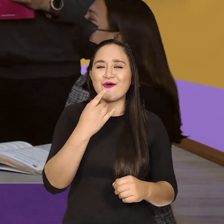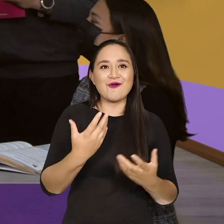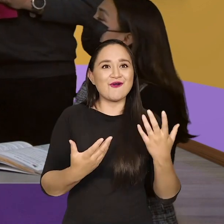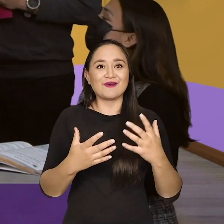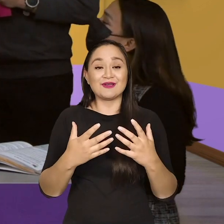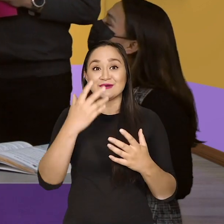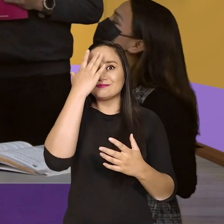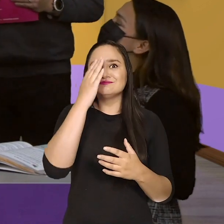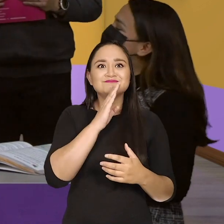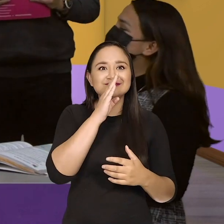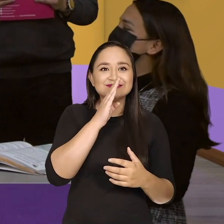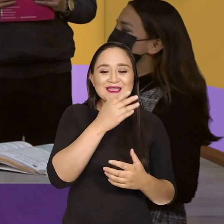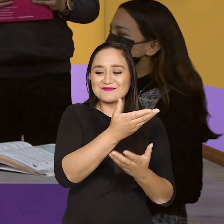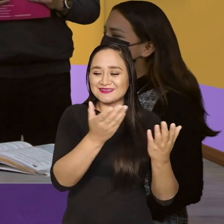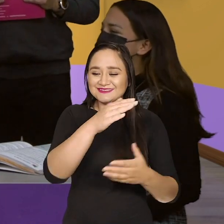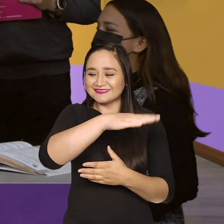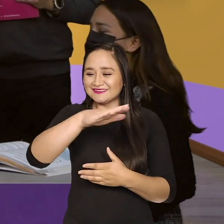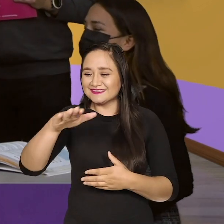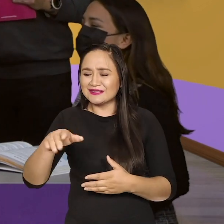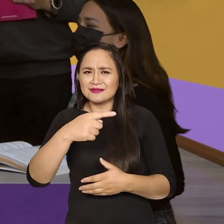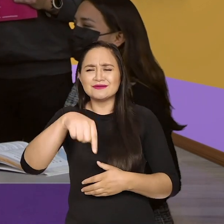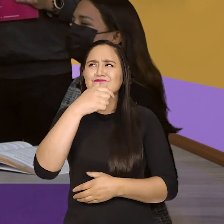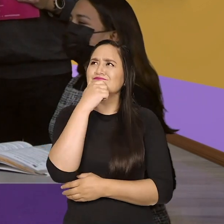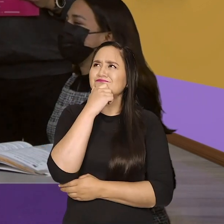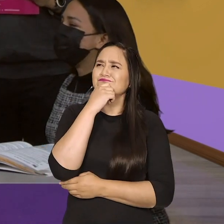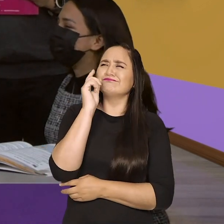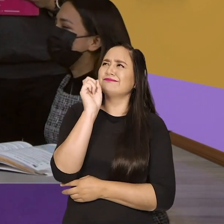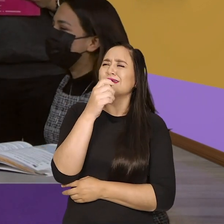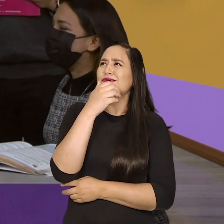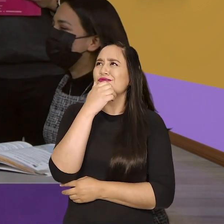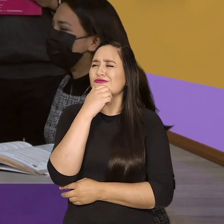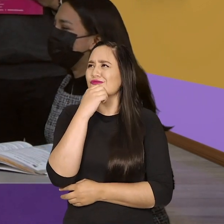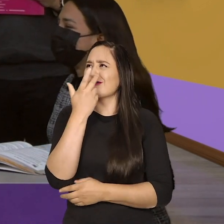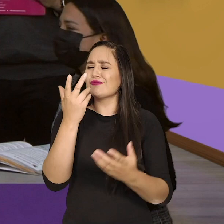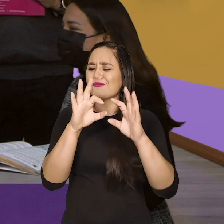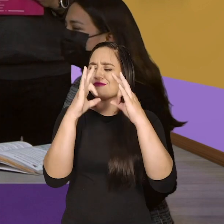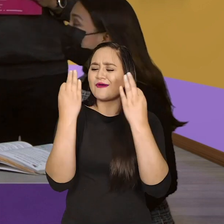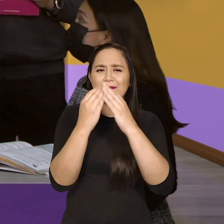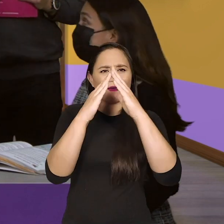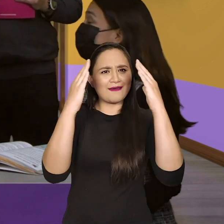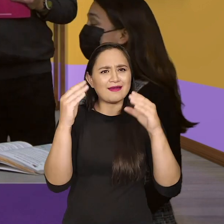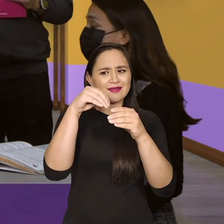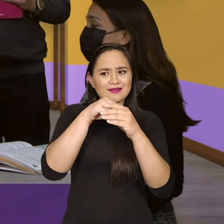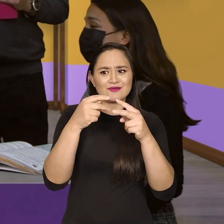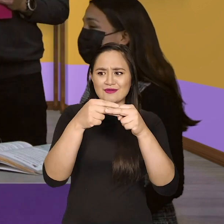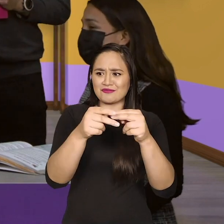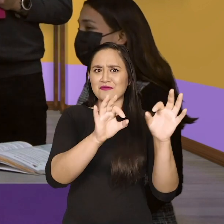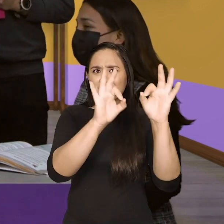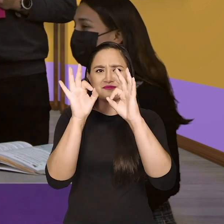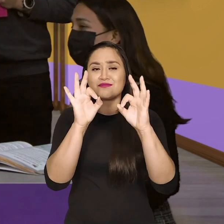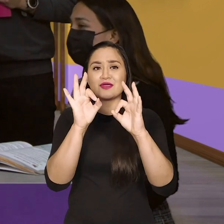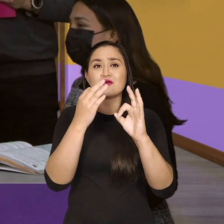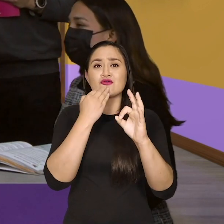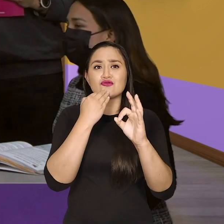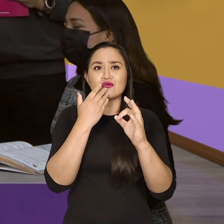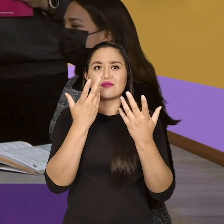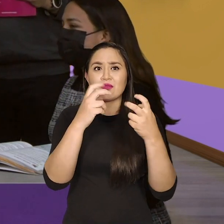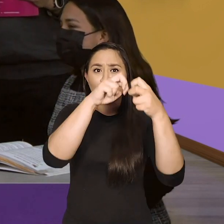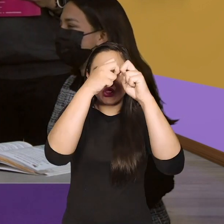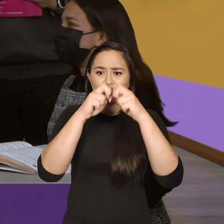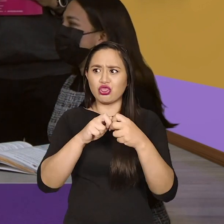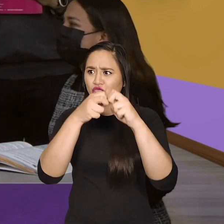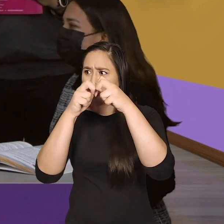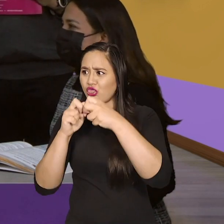porque siempre mis estudiantes se preguntan cómo los hogares con buenas relaciones ayudan a disminuir las